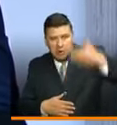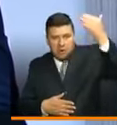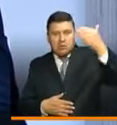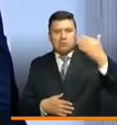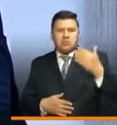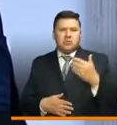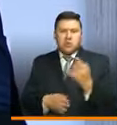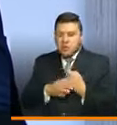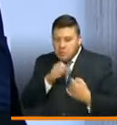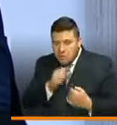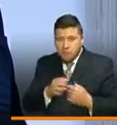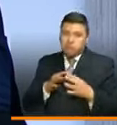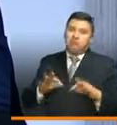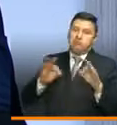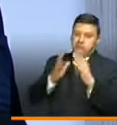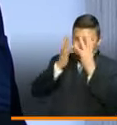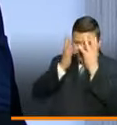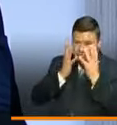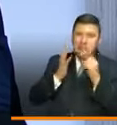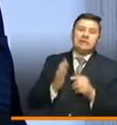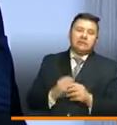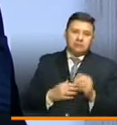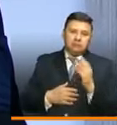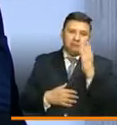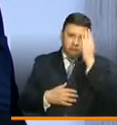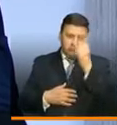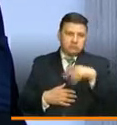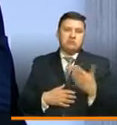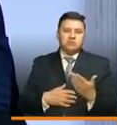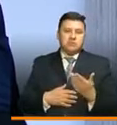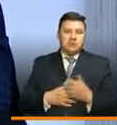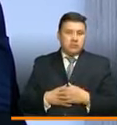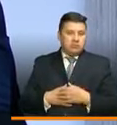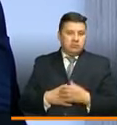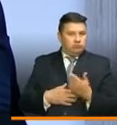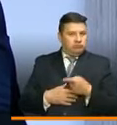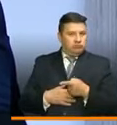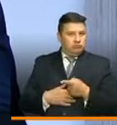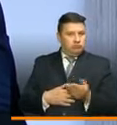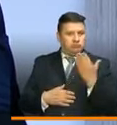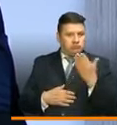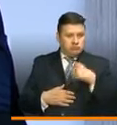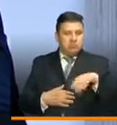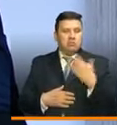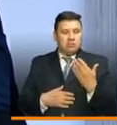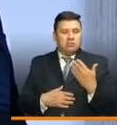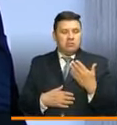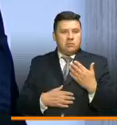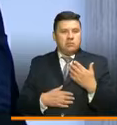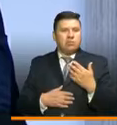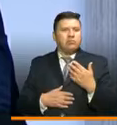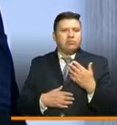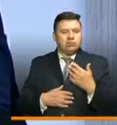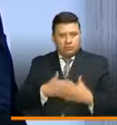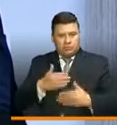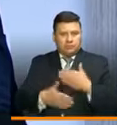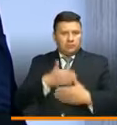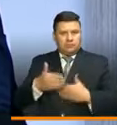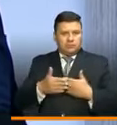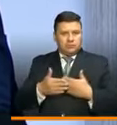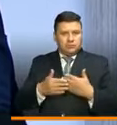aquí entonces es bien importante saber que el diseño nos va a permitir también un proceso